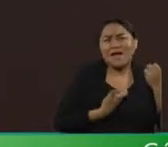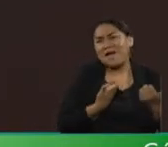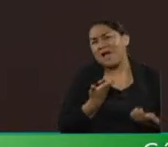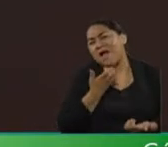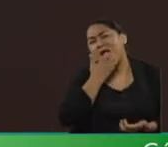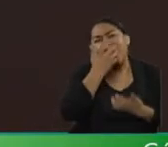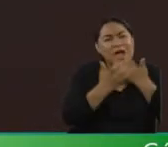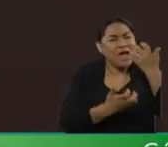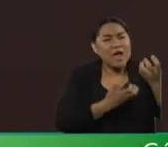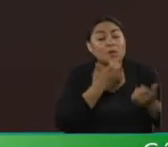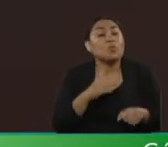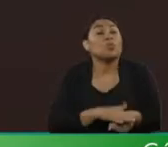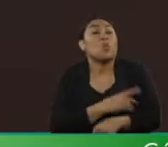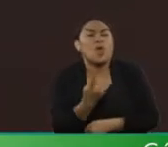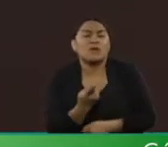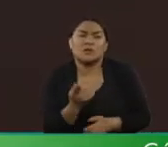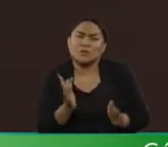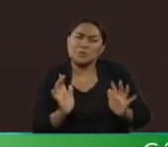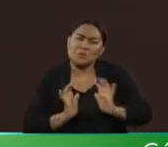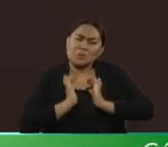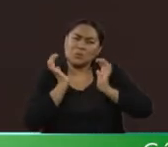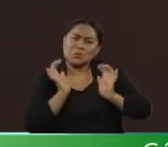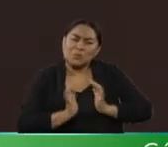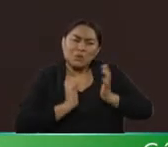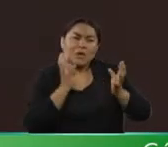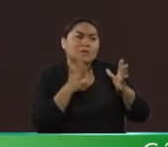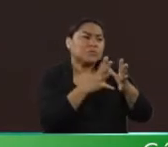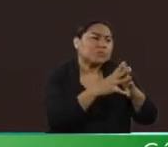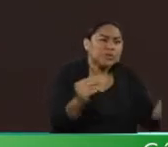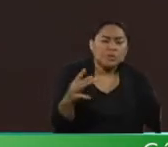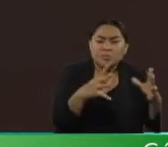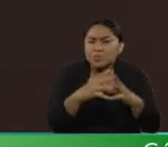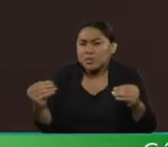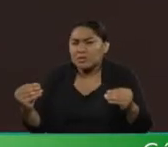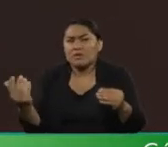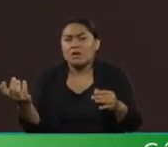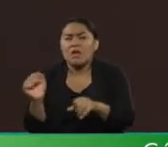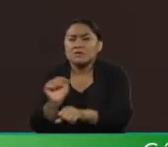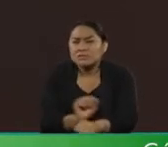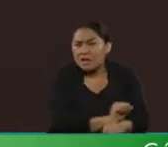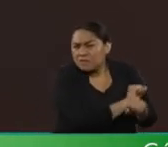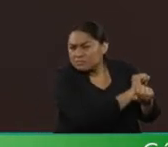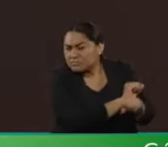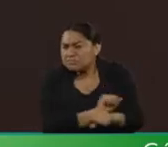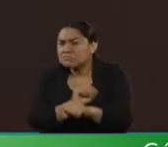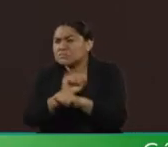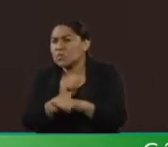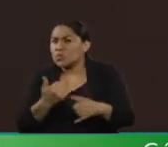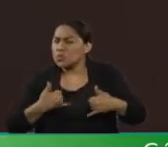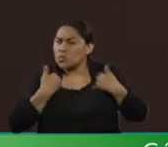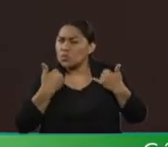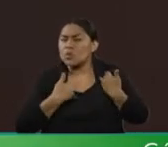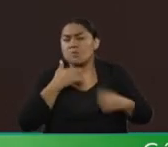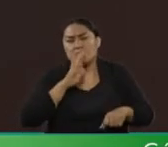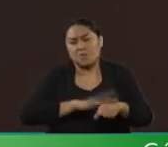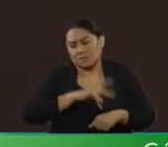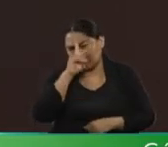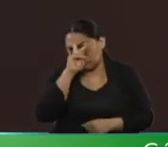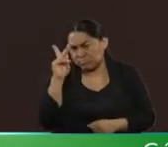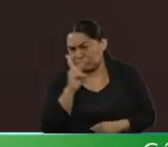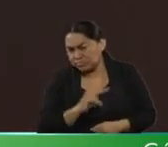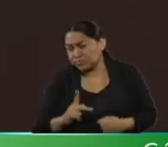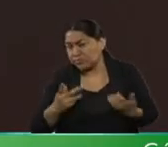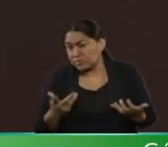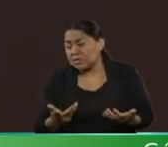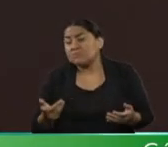qué porque están siendo violentados desaparecidos esclavizados pero lo más doloroso es que